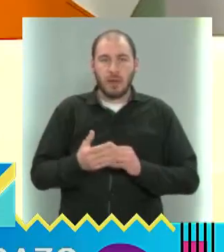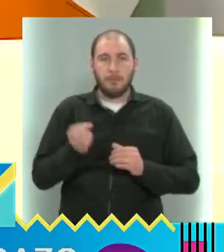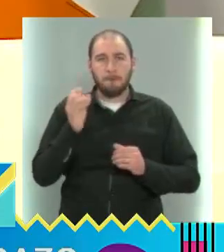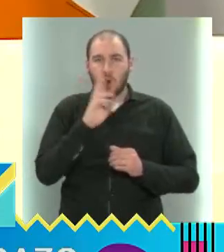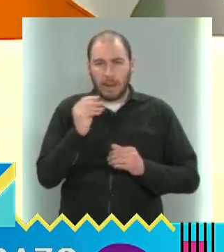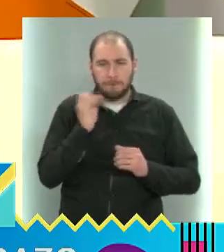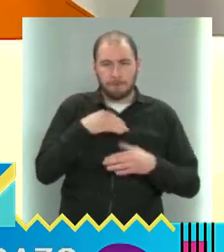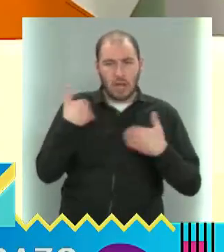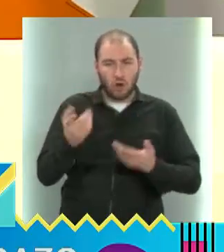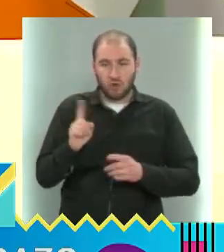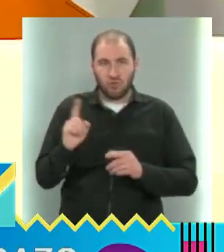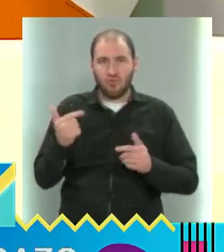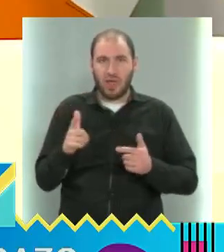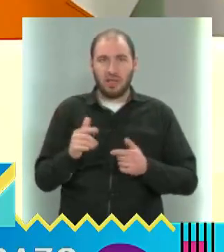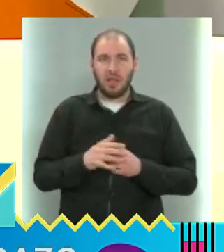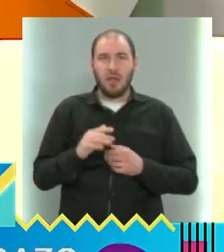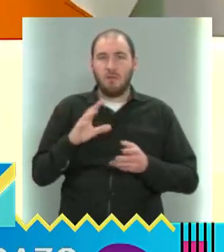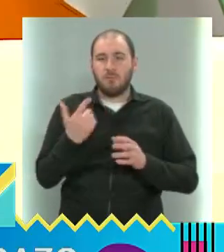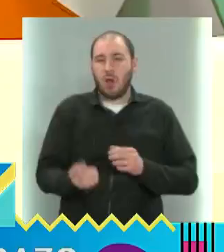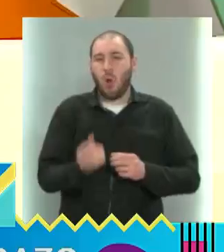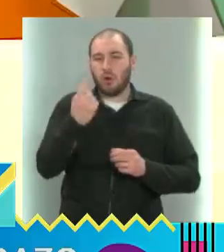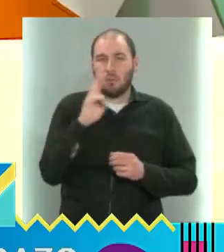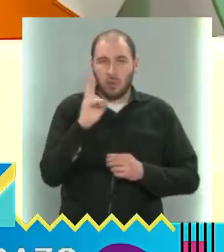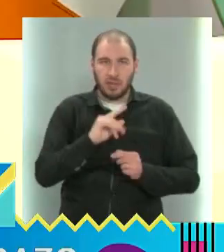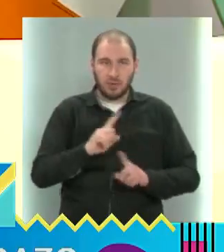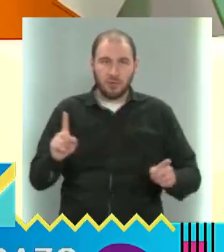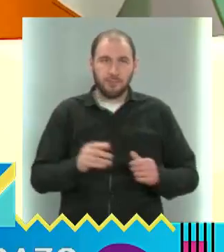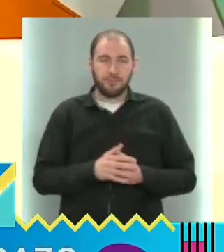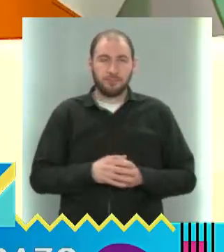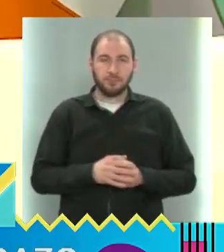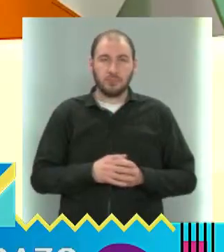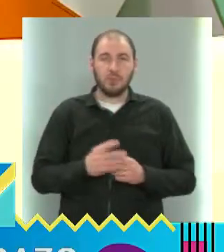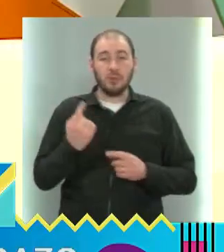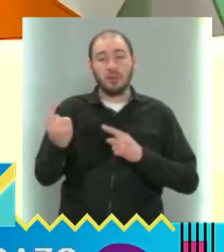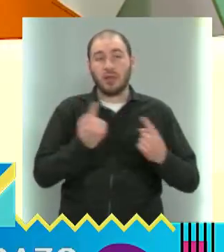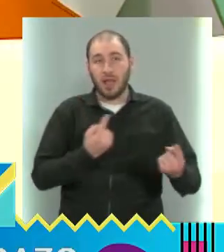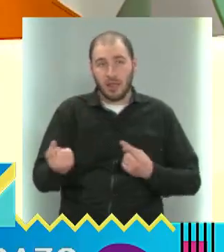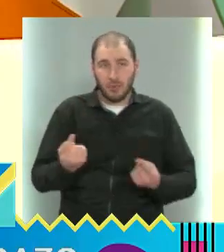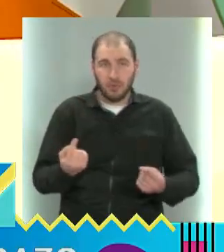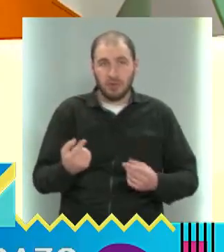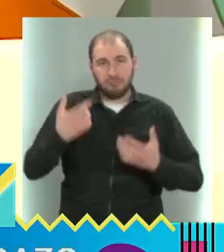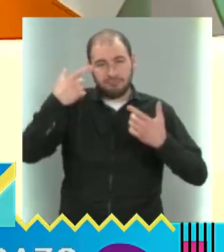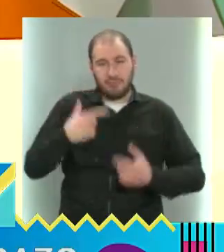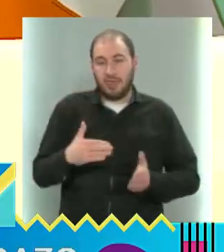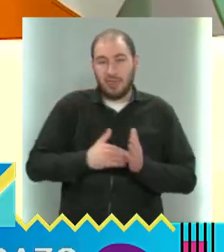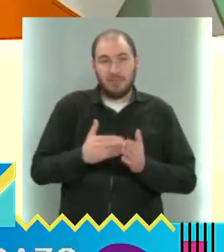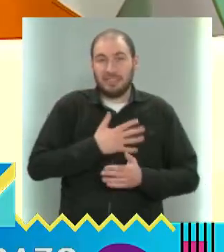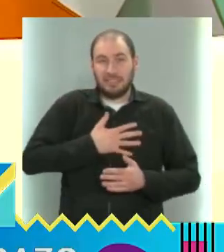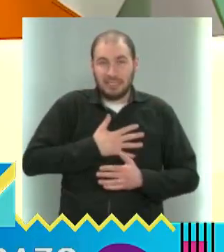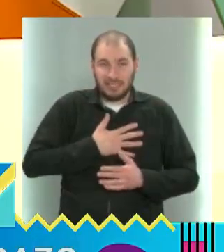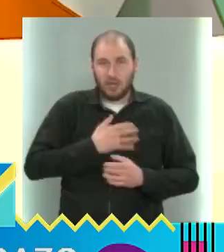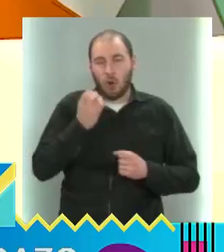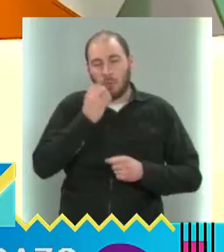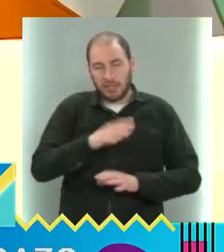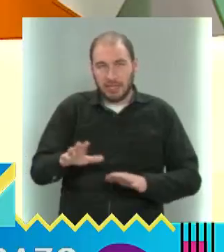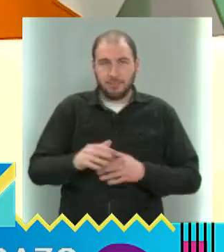mejor mujer, porque eso no existe, ¿sí? No hay una sola forma de ser mujer. Cada quien puede vivir ese ser, si es que así lo siente, como